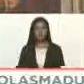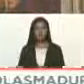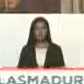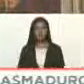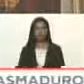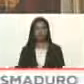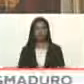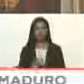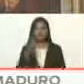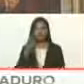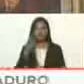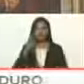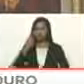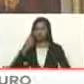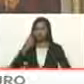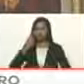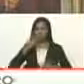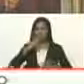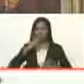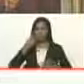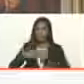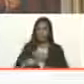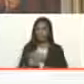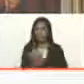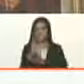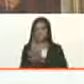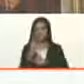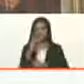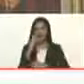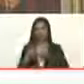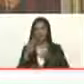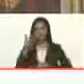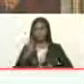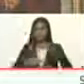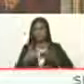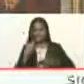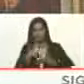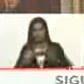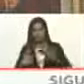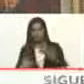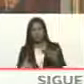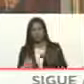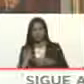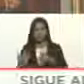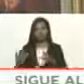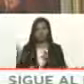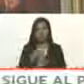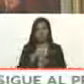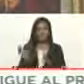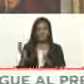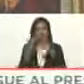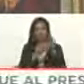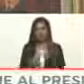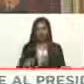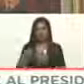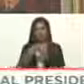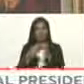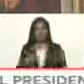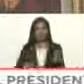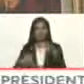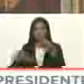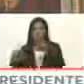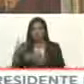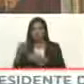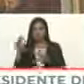Vende patria, que hacen listas para que se le haga daño a la economía y le pasan la lista de